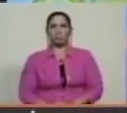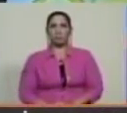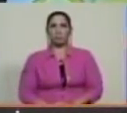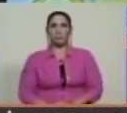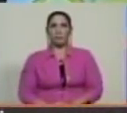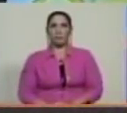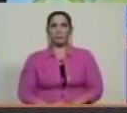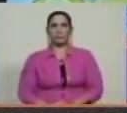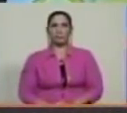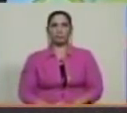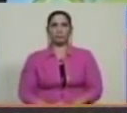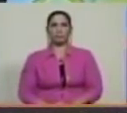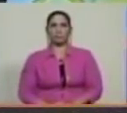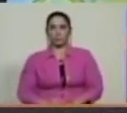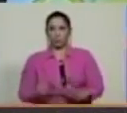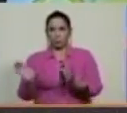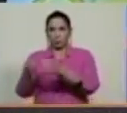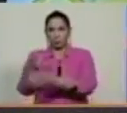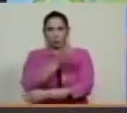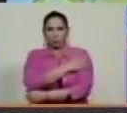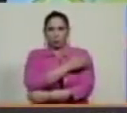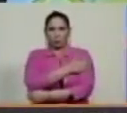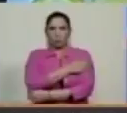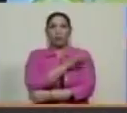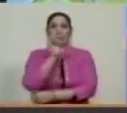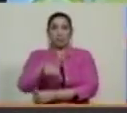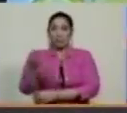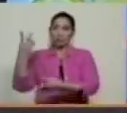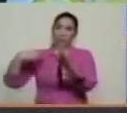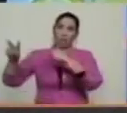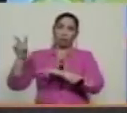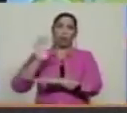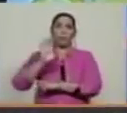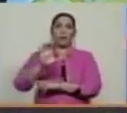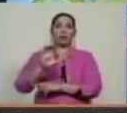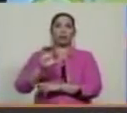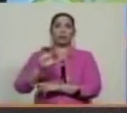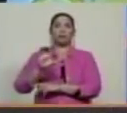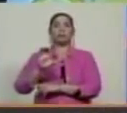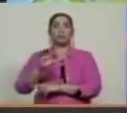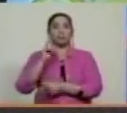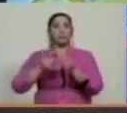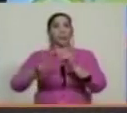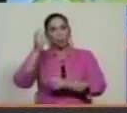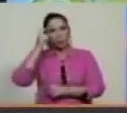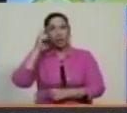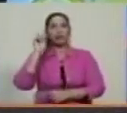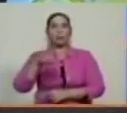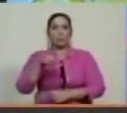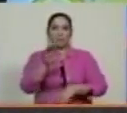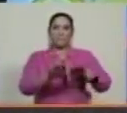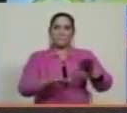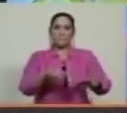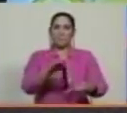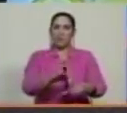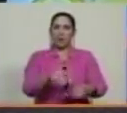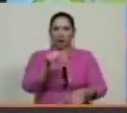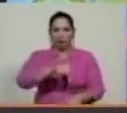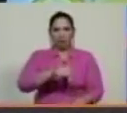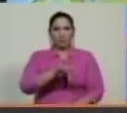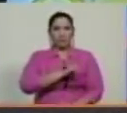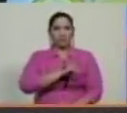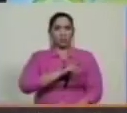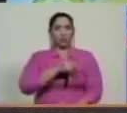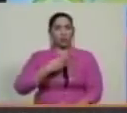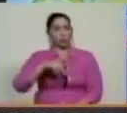Algún día, y algún día los traidores a la patria tendrán que poner los pies aquí en Venezuela, porque lo hemos dicho una y mil